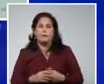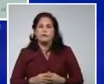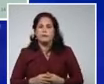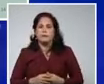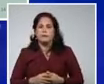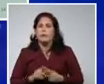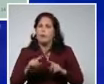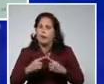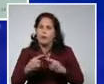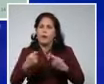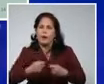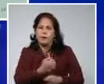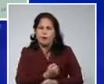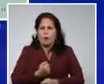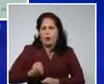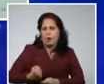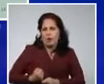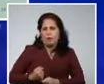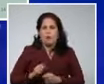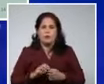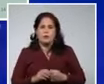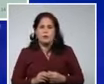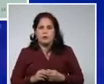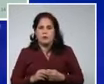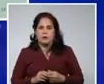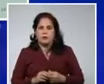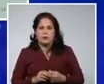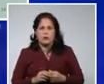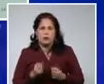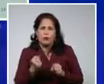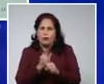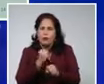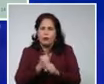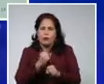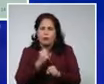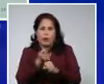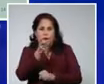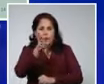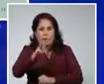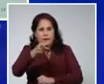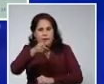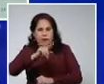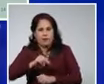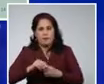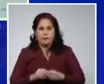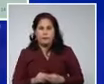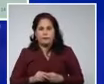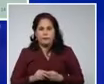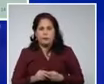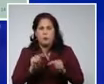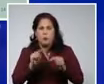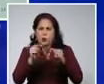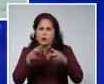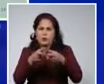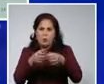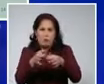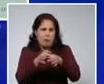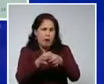tienen que hacer o están haciendo un trabajo intenso. 13 casos ayer, cifra inferior a la del día